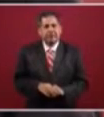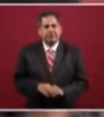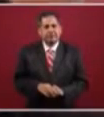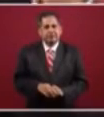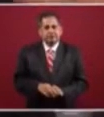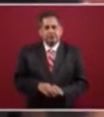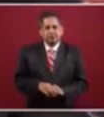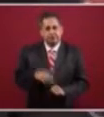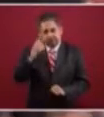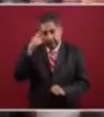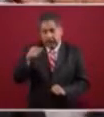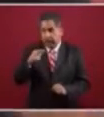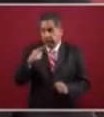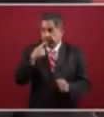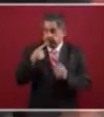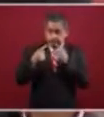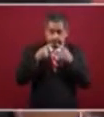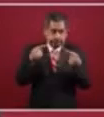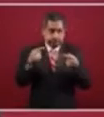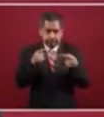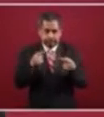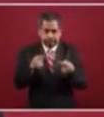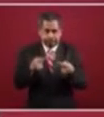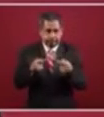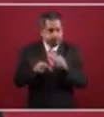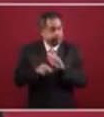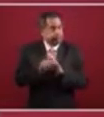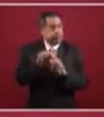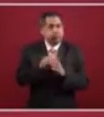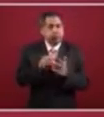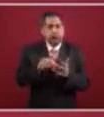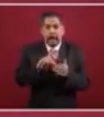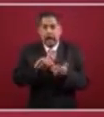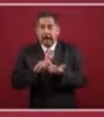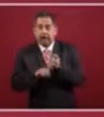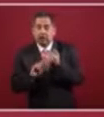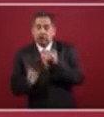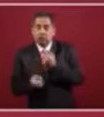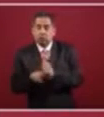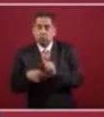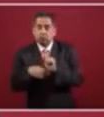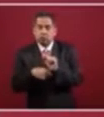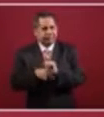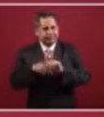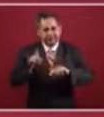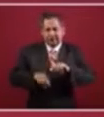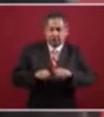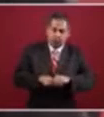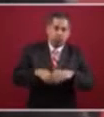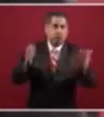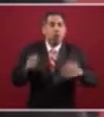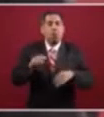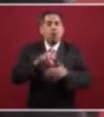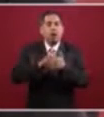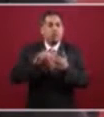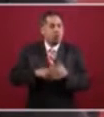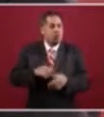aquí emerge lo que está oculto por ejemplo el racismo